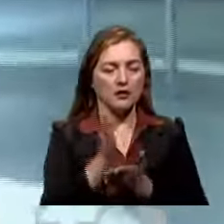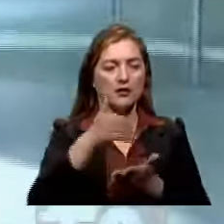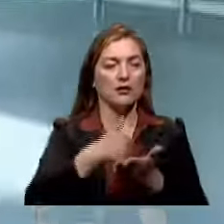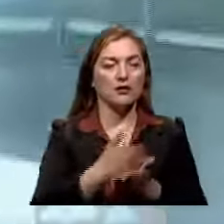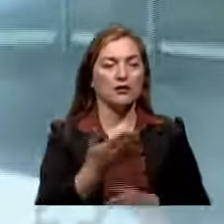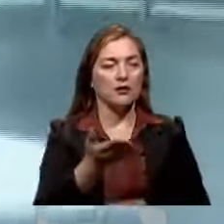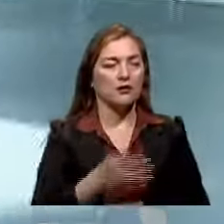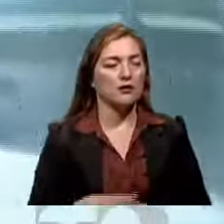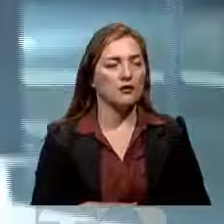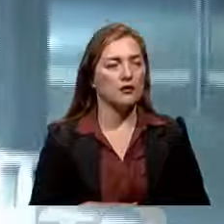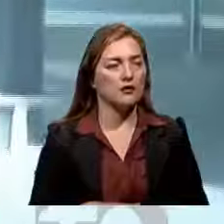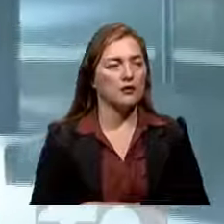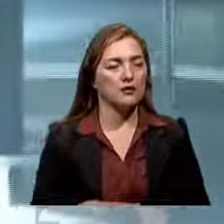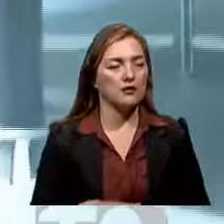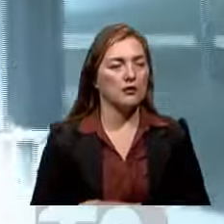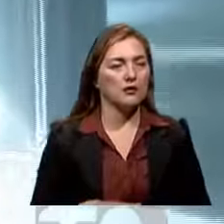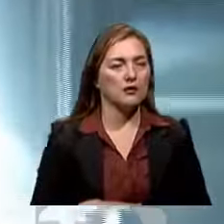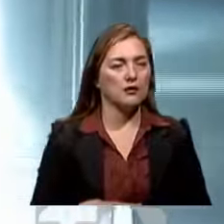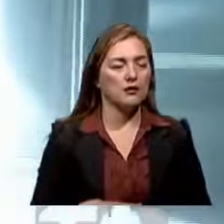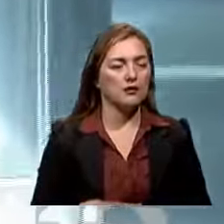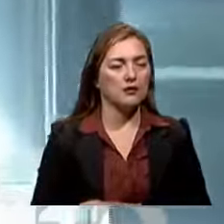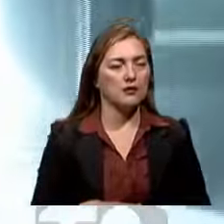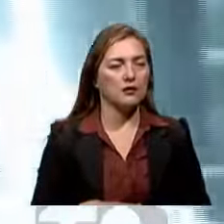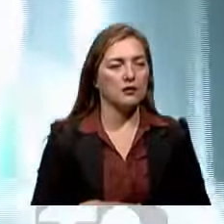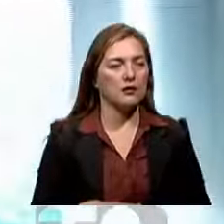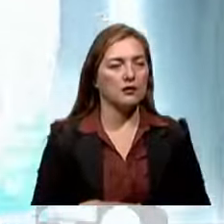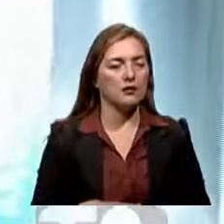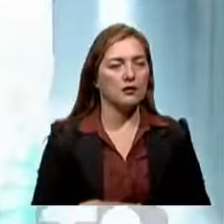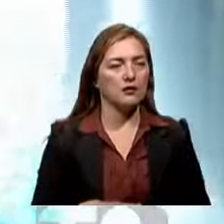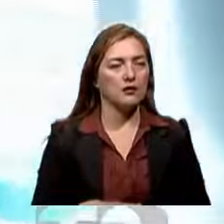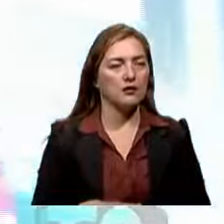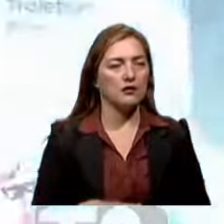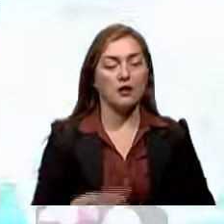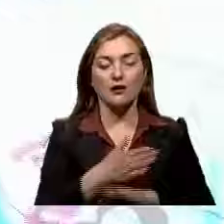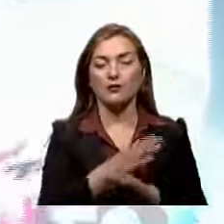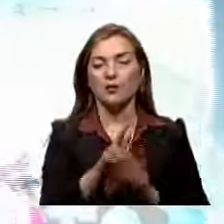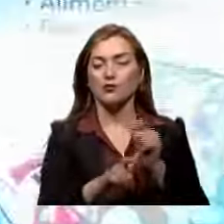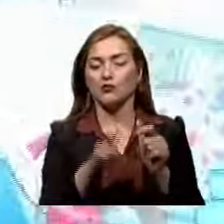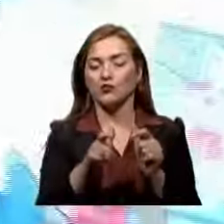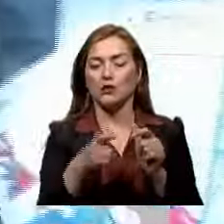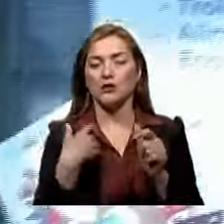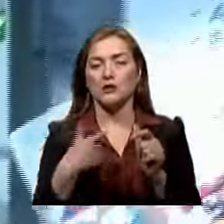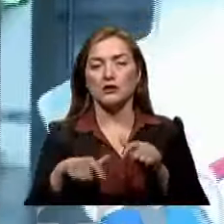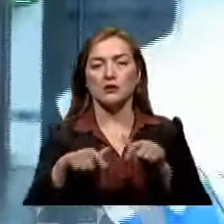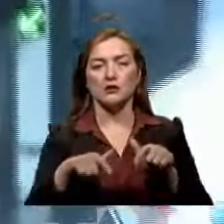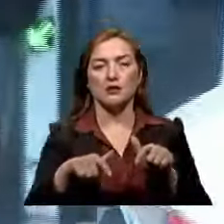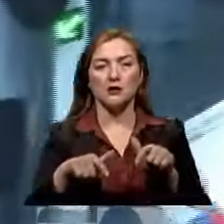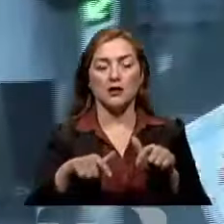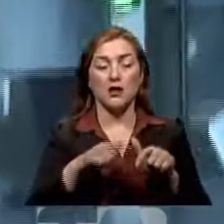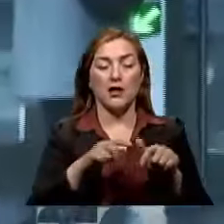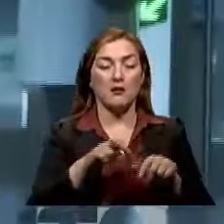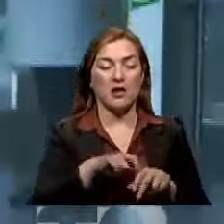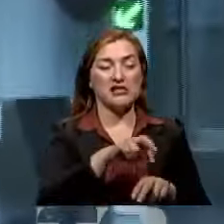embarque y desembarque de esta, de la estación de Labrador. Miren, antes los vecinos tenían que subir por estas gradas